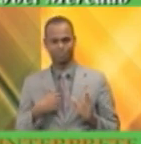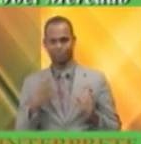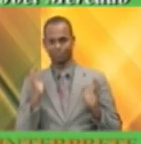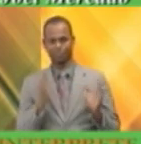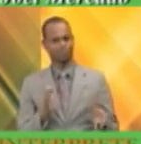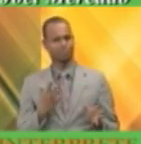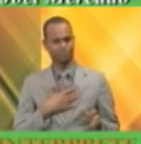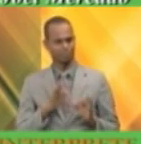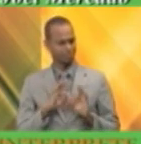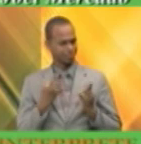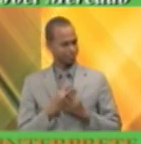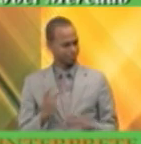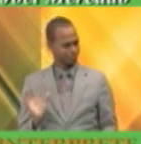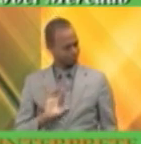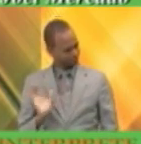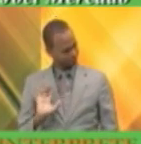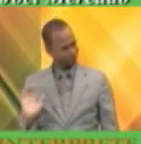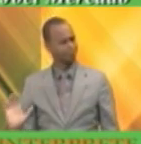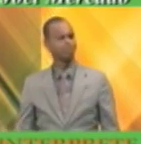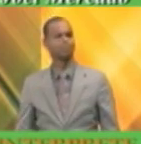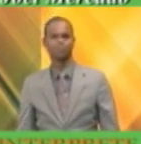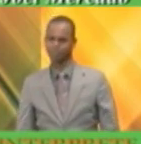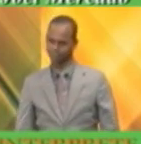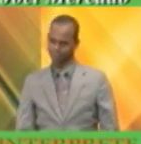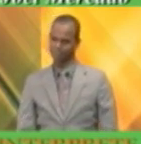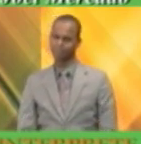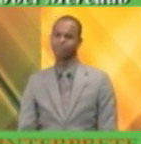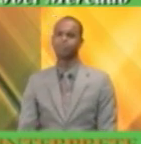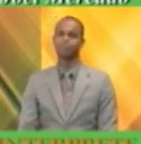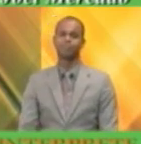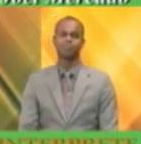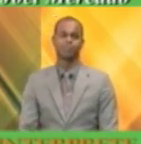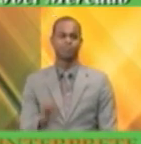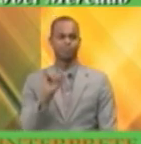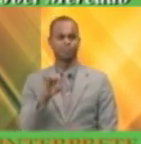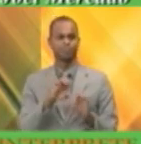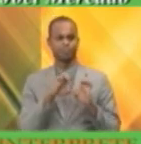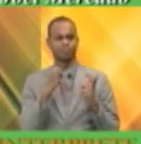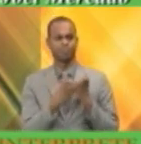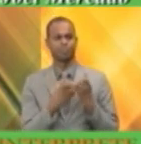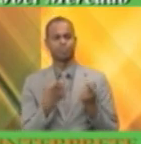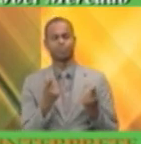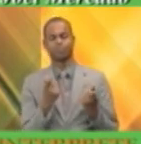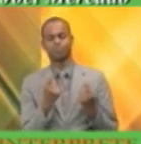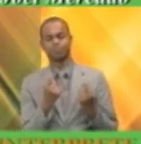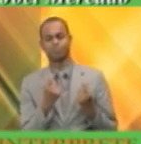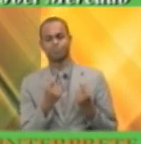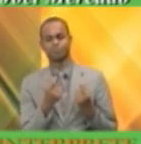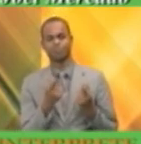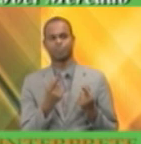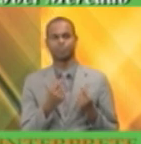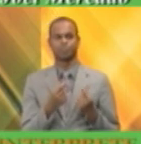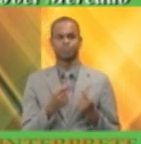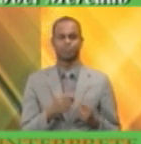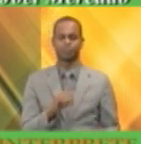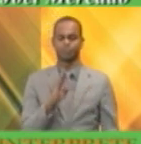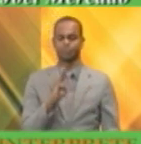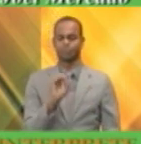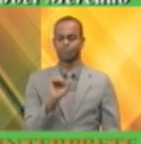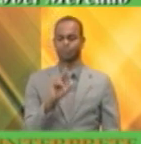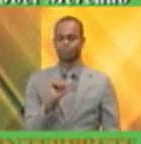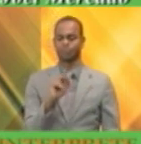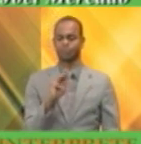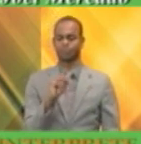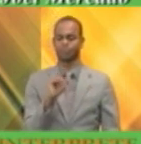veo, familia. Ya veo. Continúa, bienvenido. ¿Y este es el equipo de? Ese es el equipo de badminton. De badminton.